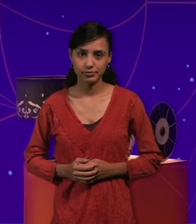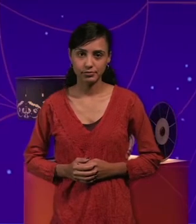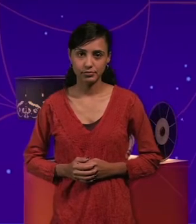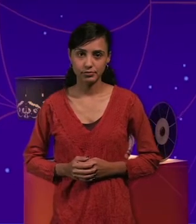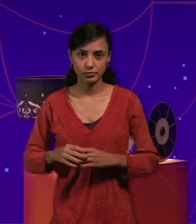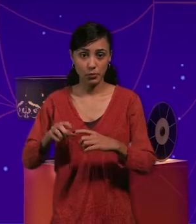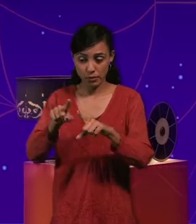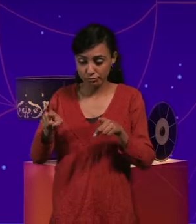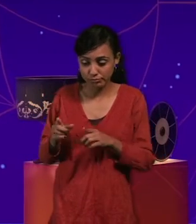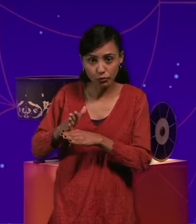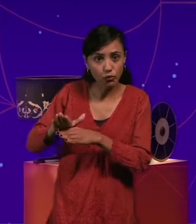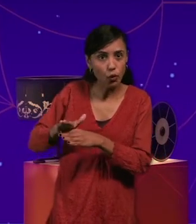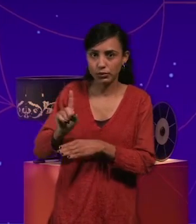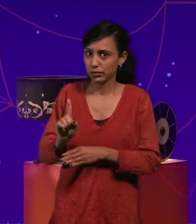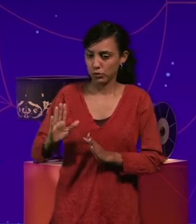muy pegado al borde.